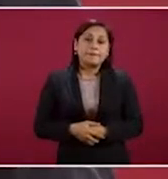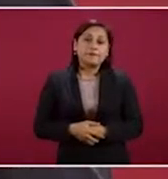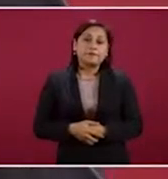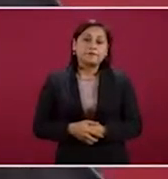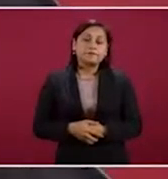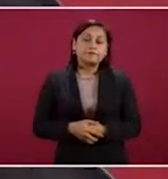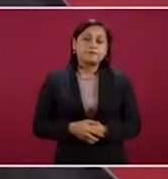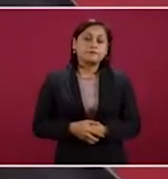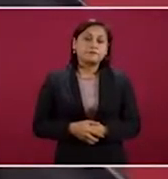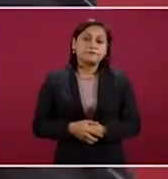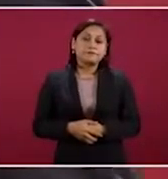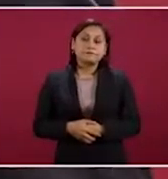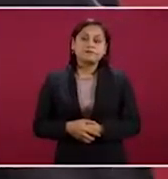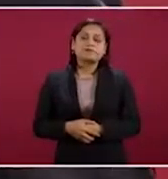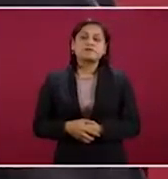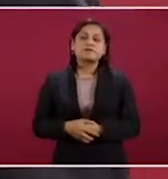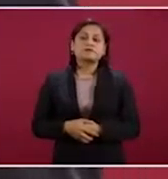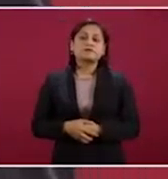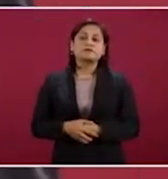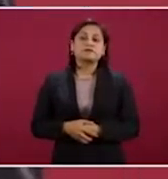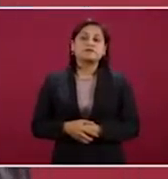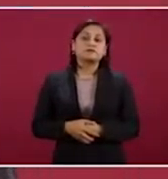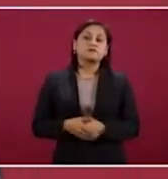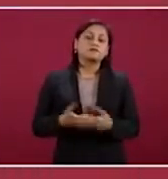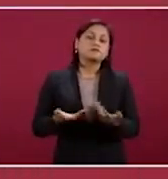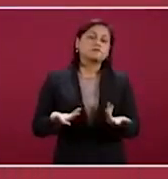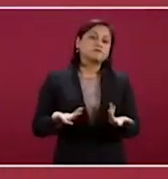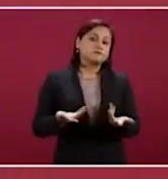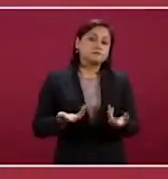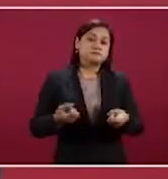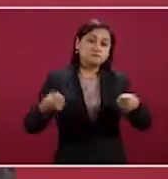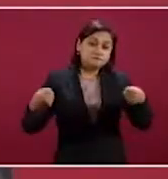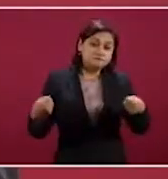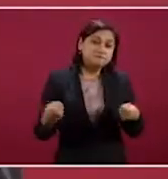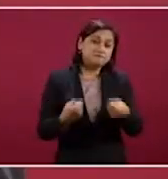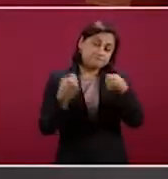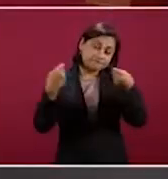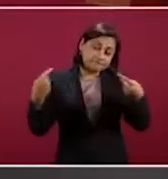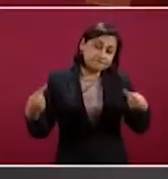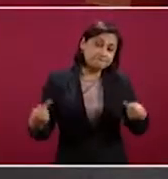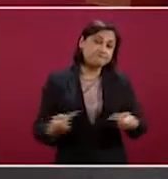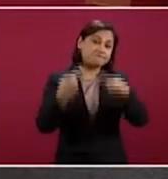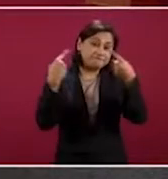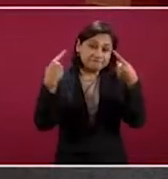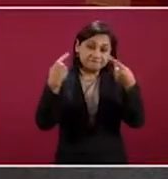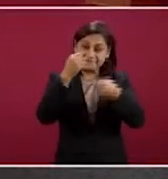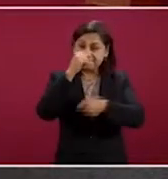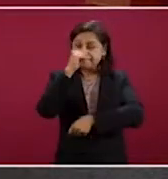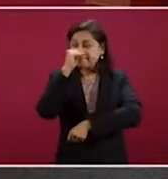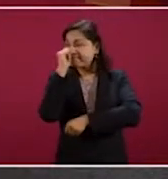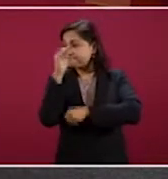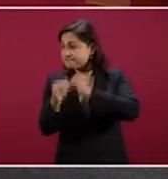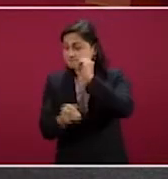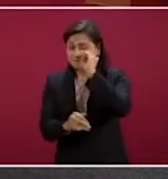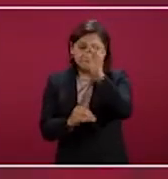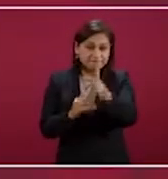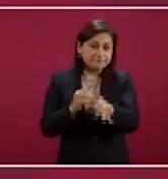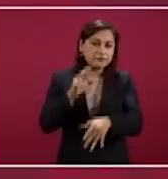confrontación, que no haya insultos.